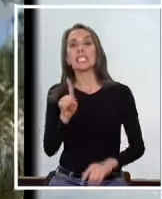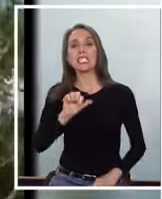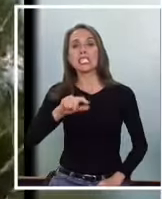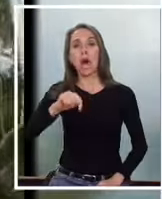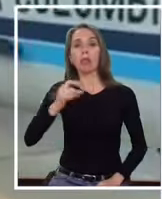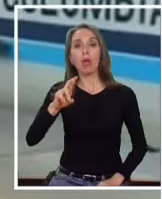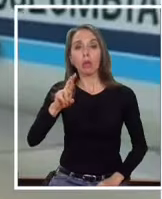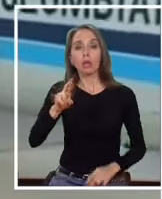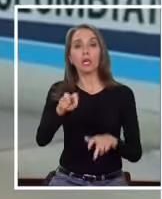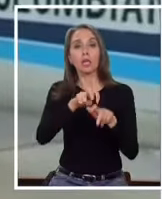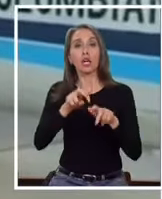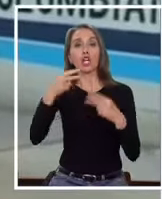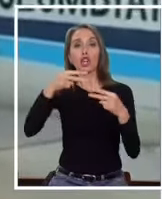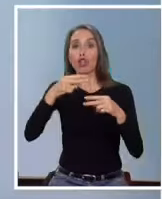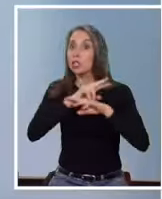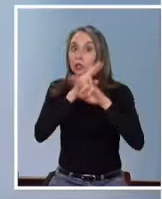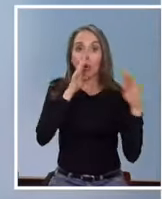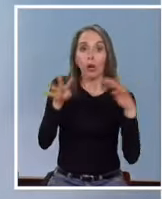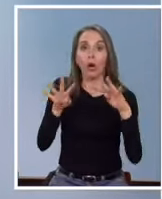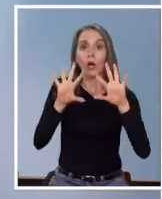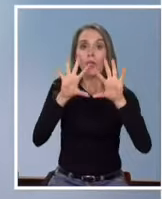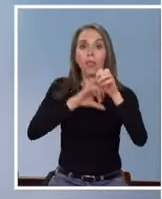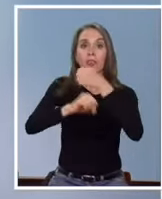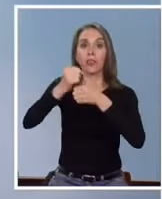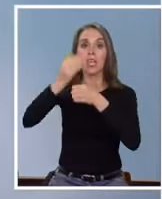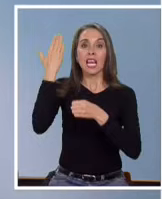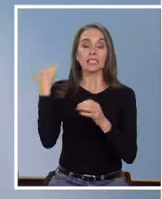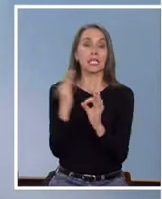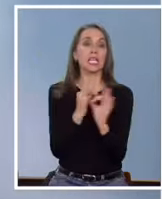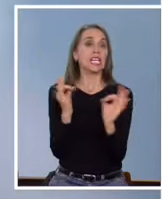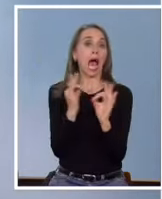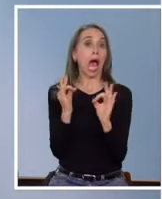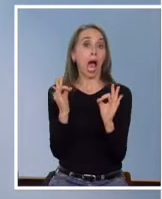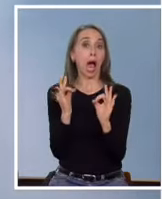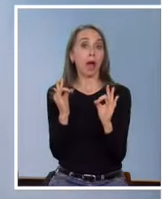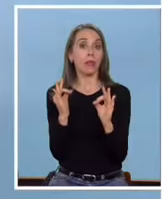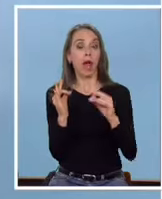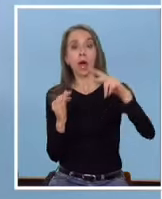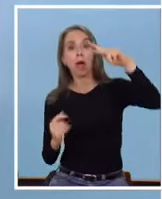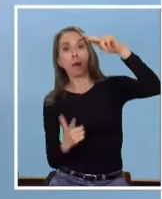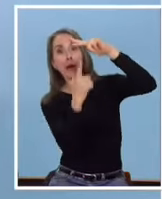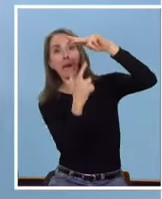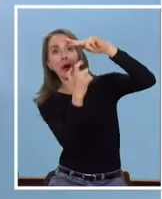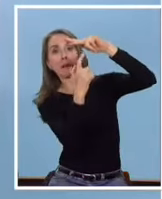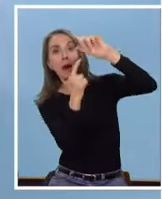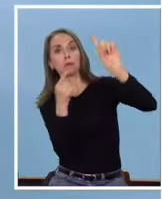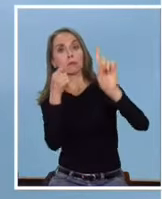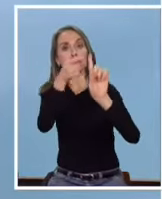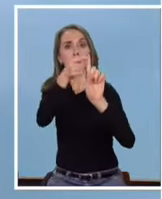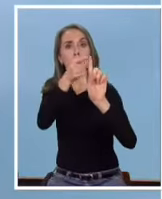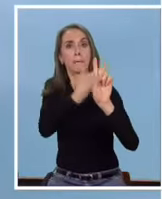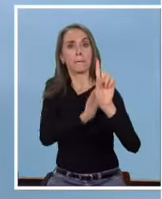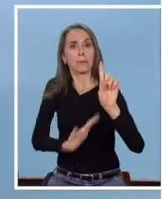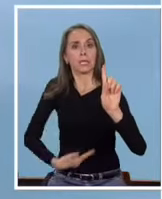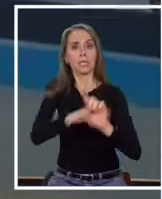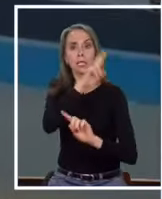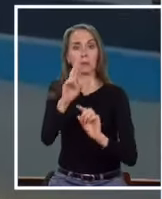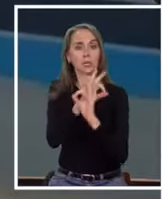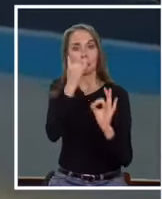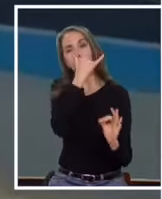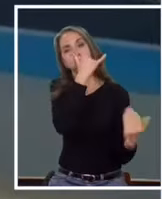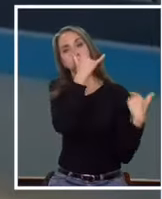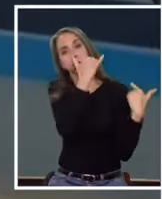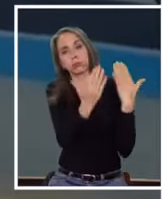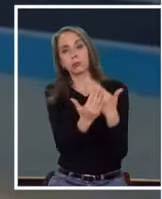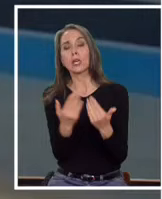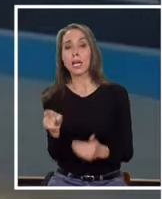impacto que ha tenido la noticia en Colombia. En los últimos 10 años pues no había antecedentes de un ataque directo al presidente de la República. Sin duda la